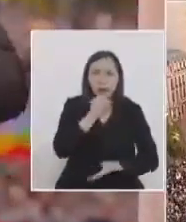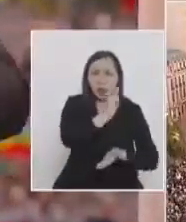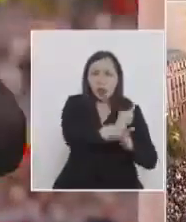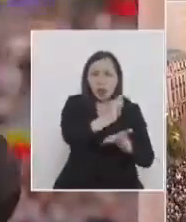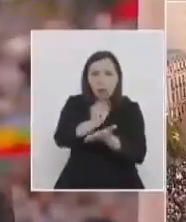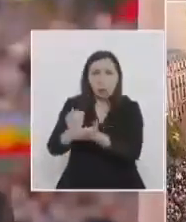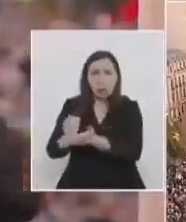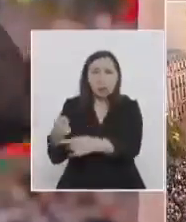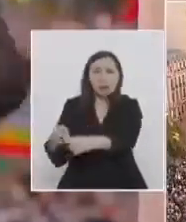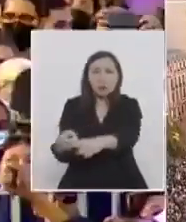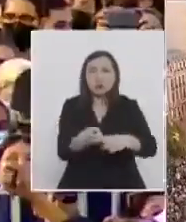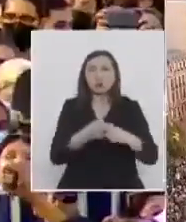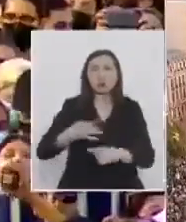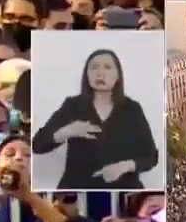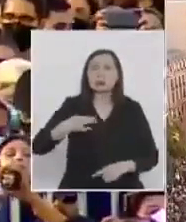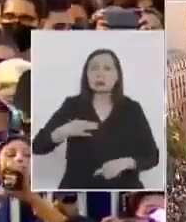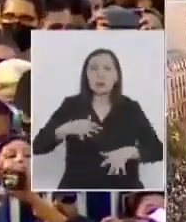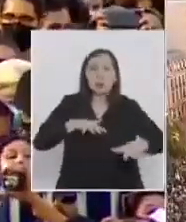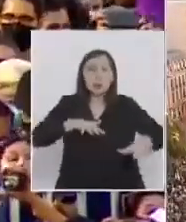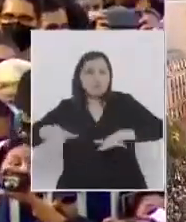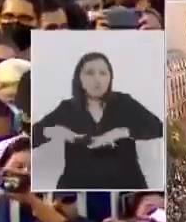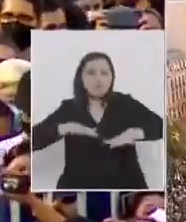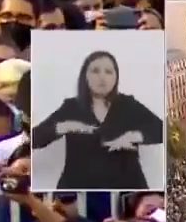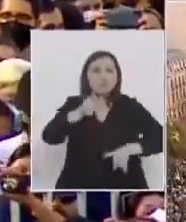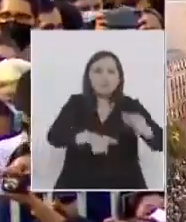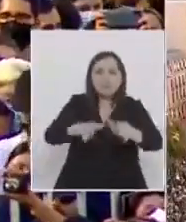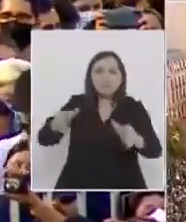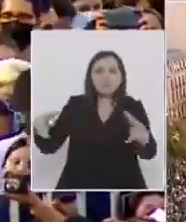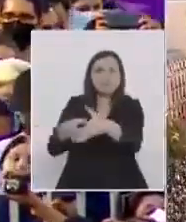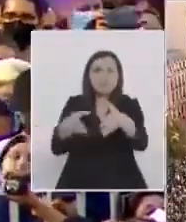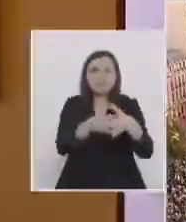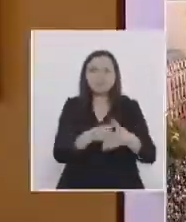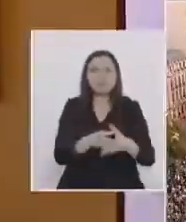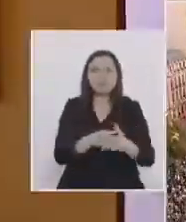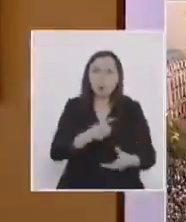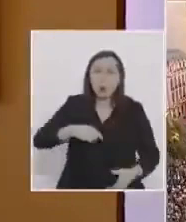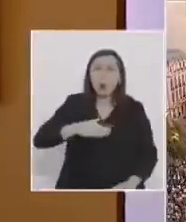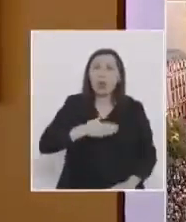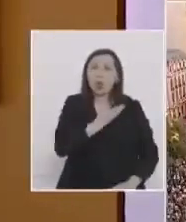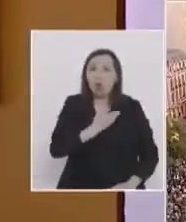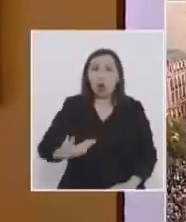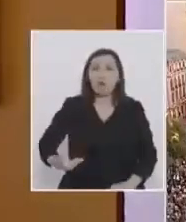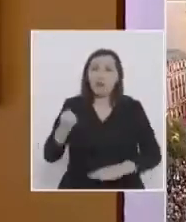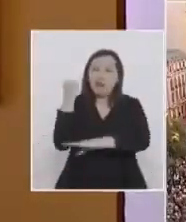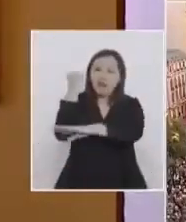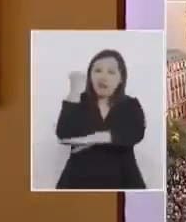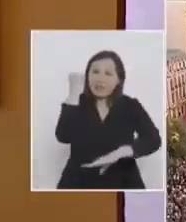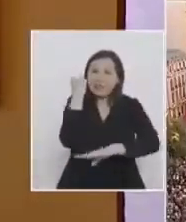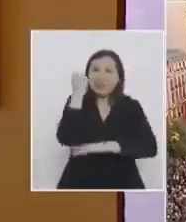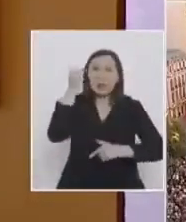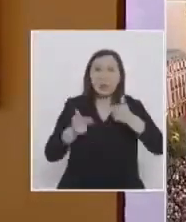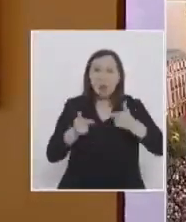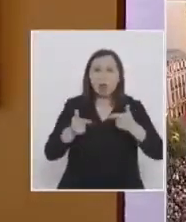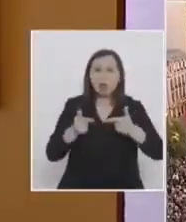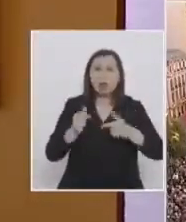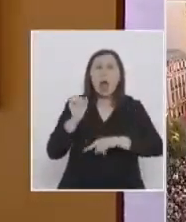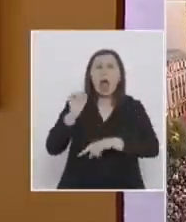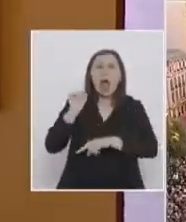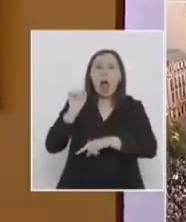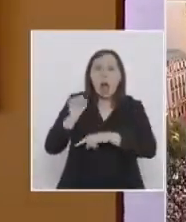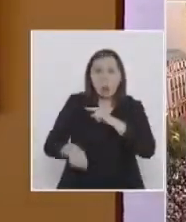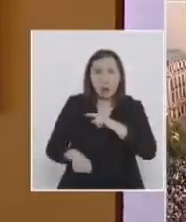instituciones y sociedad civil, movimientos sociales. Nuestro gobierno, cuya base política es Apruebo